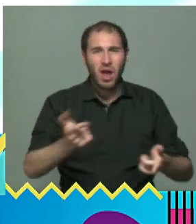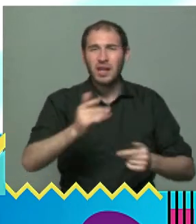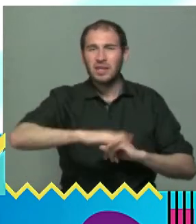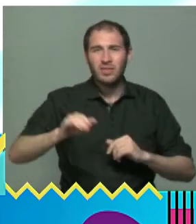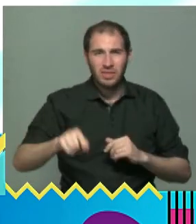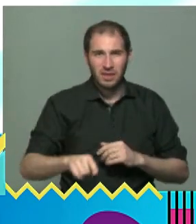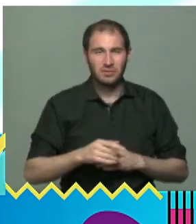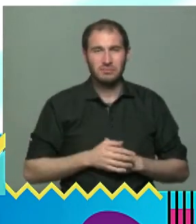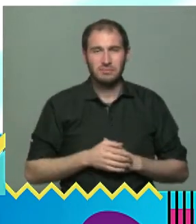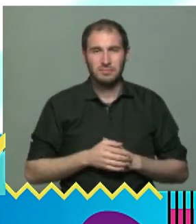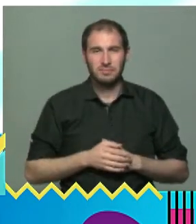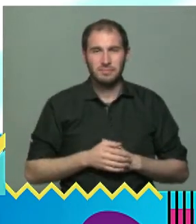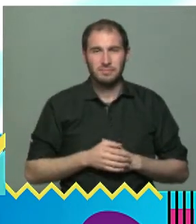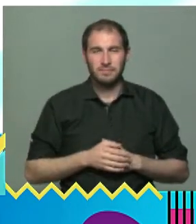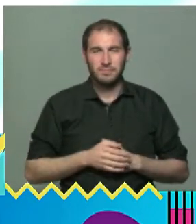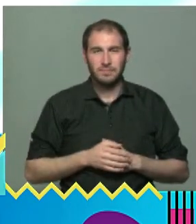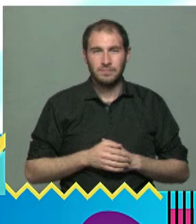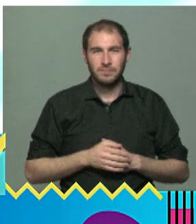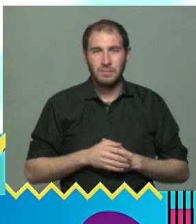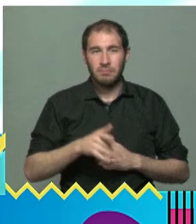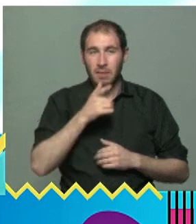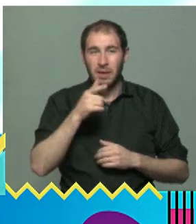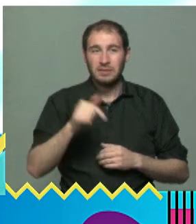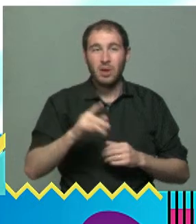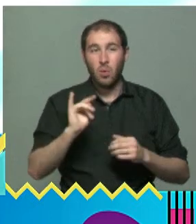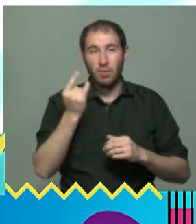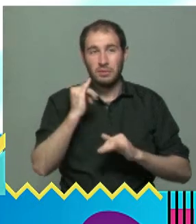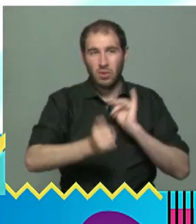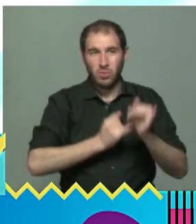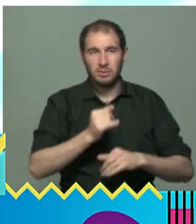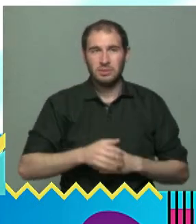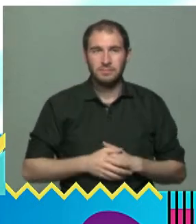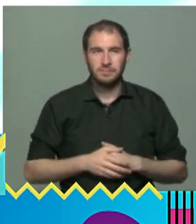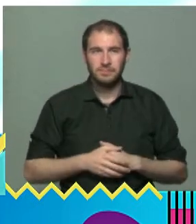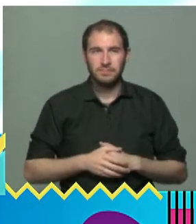menores. Dice, en este caso, supongo que es una universidad lo que lo está publicando.